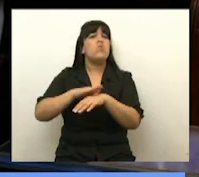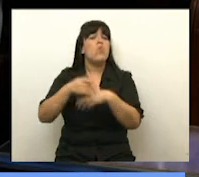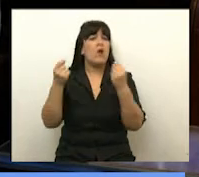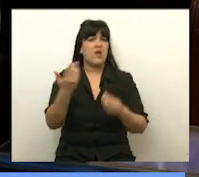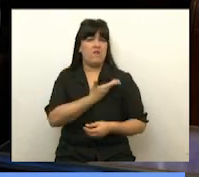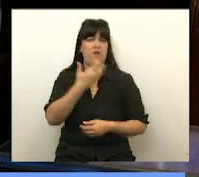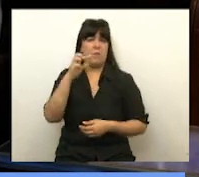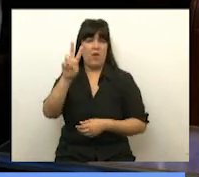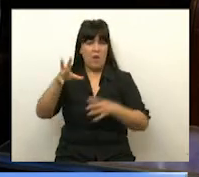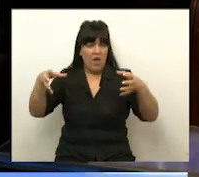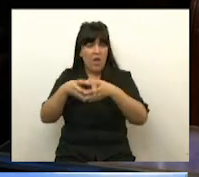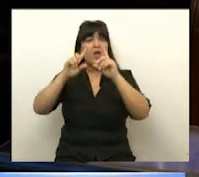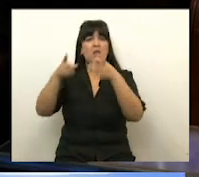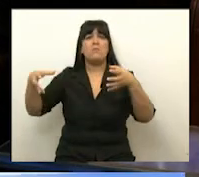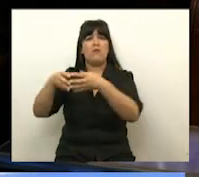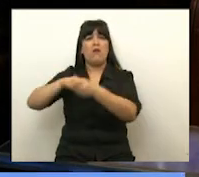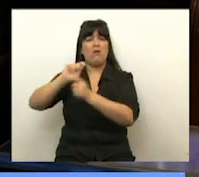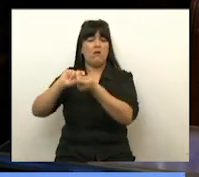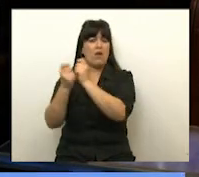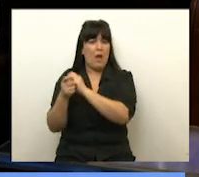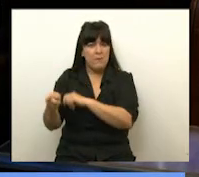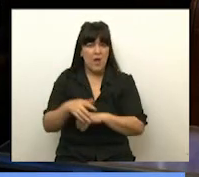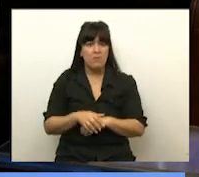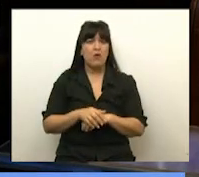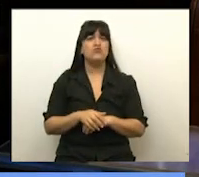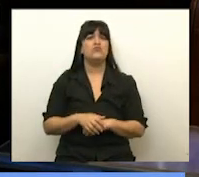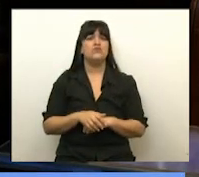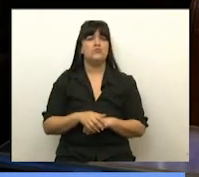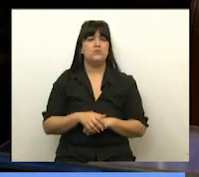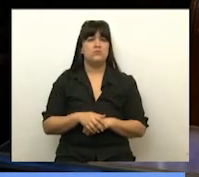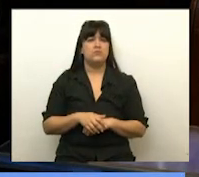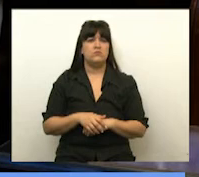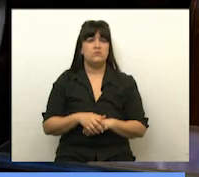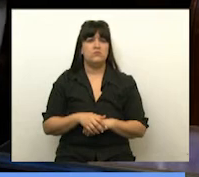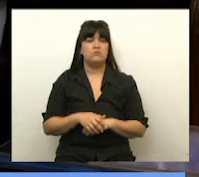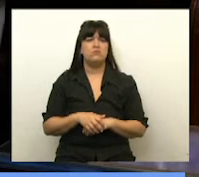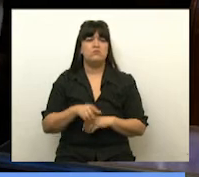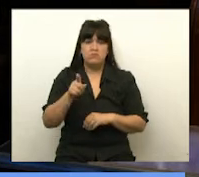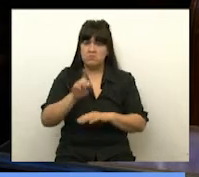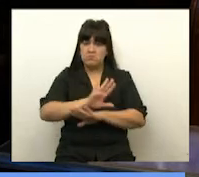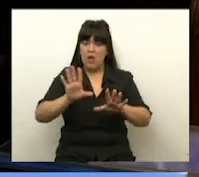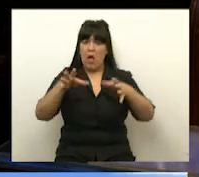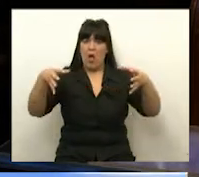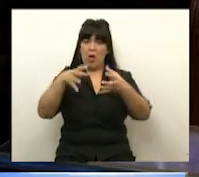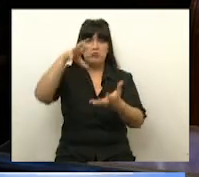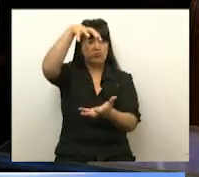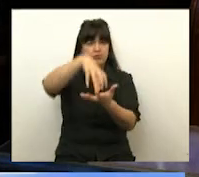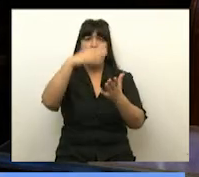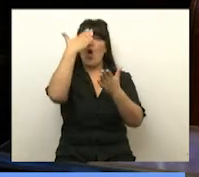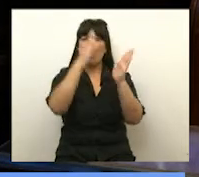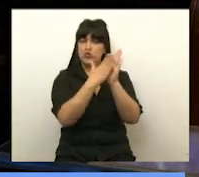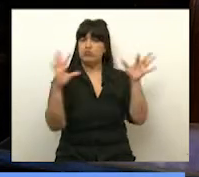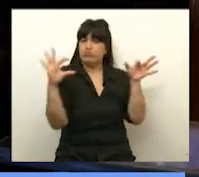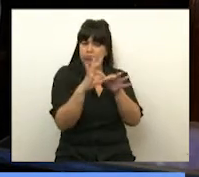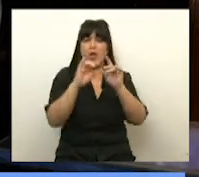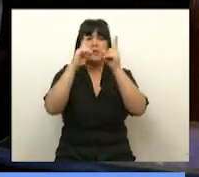Victoria y de Cambiemos, destituyendo autoridades debidamente constituidas en el orden constitucional, autoridades de